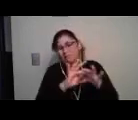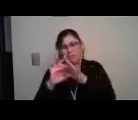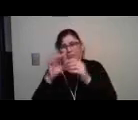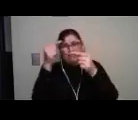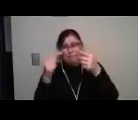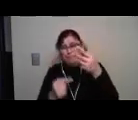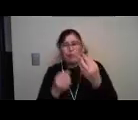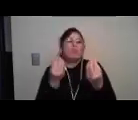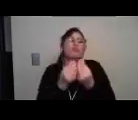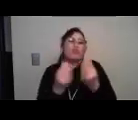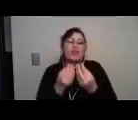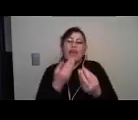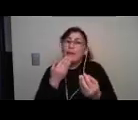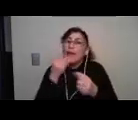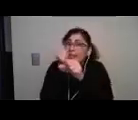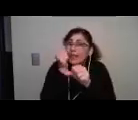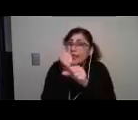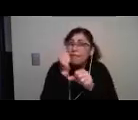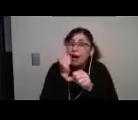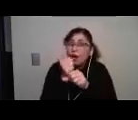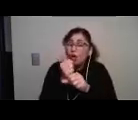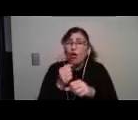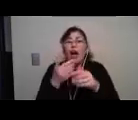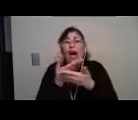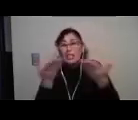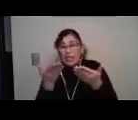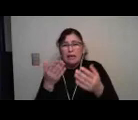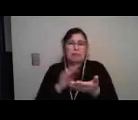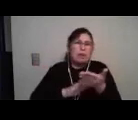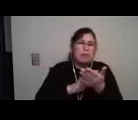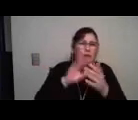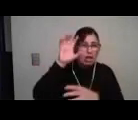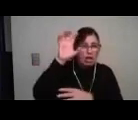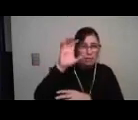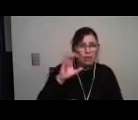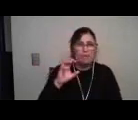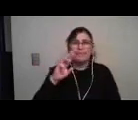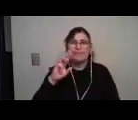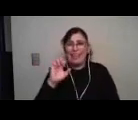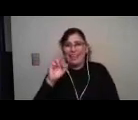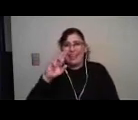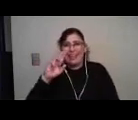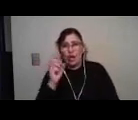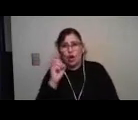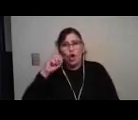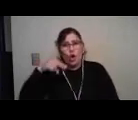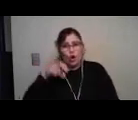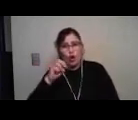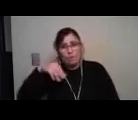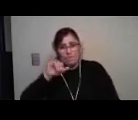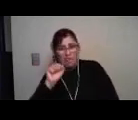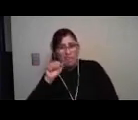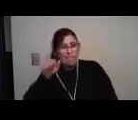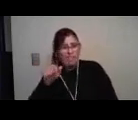trabajo, ya probablemente cuando tienen economía van a poder complementar un poco más el estudio de este tipo de patologías.